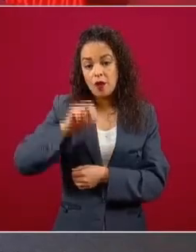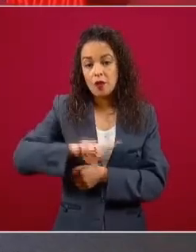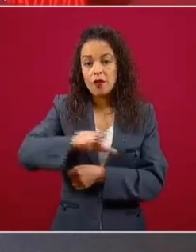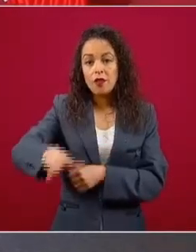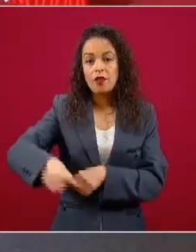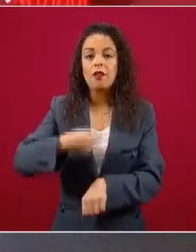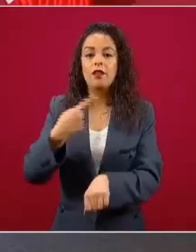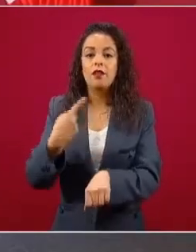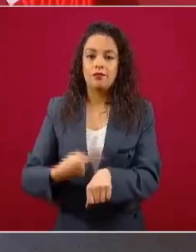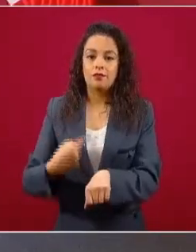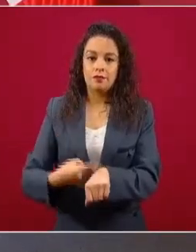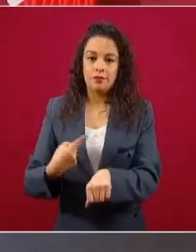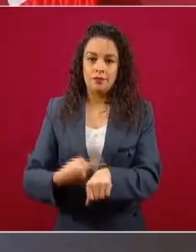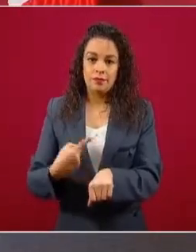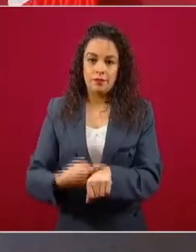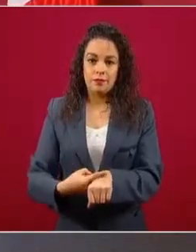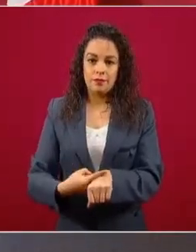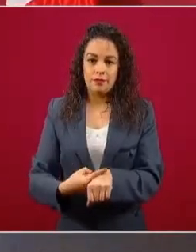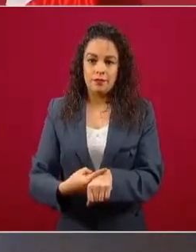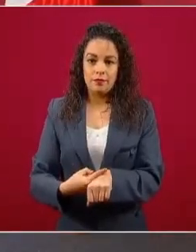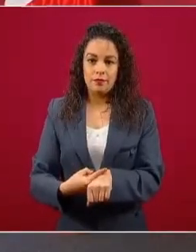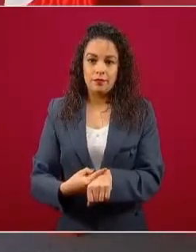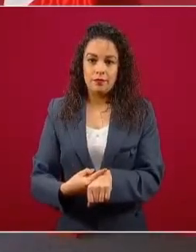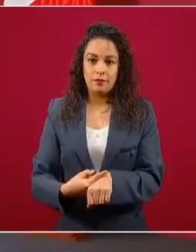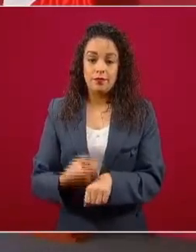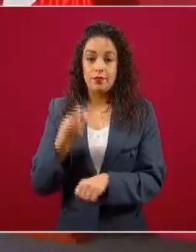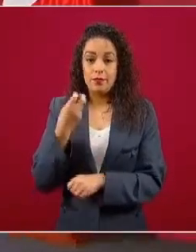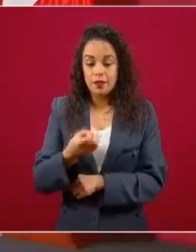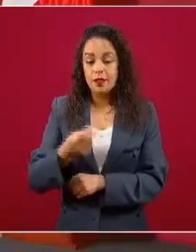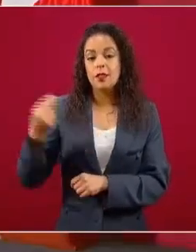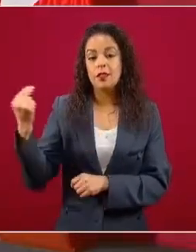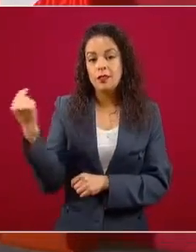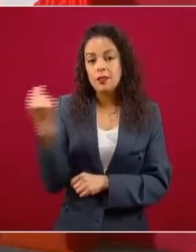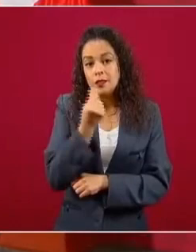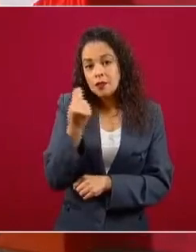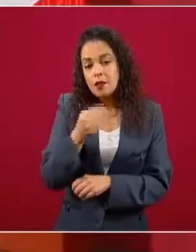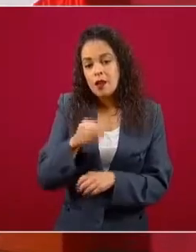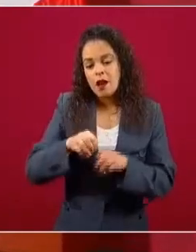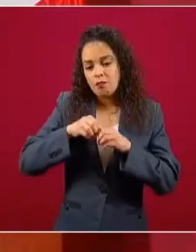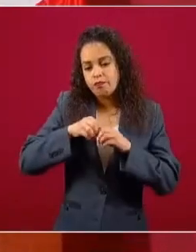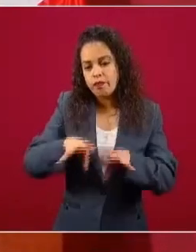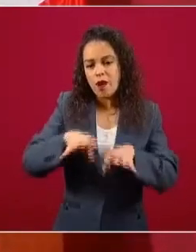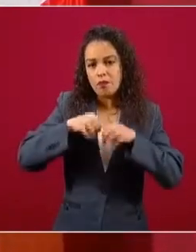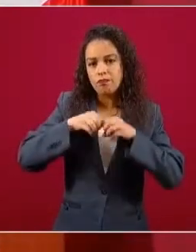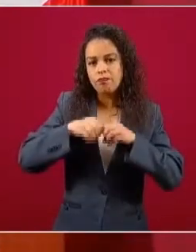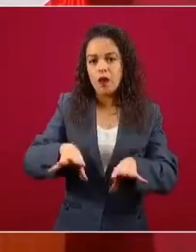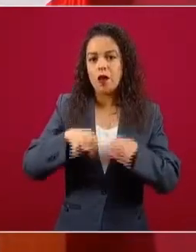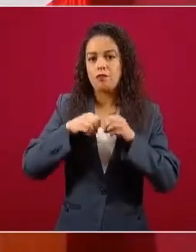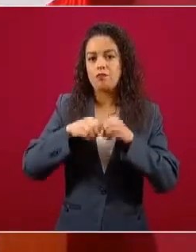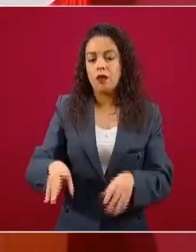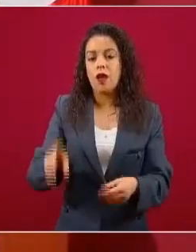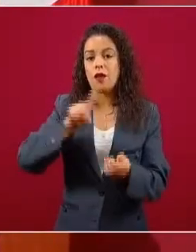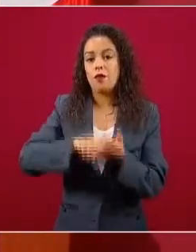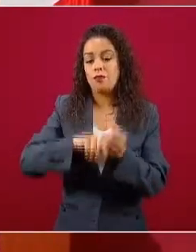De ahí la necesidad de las campañas de información nutricional,